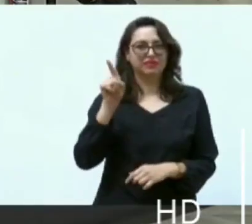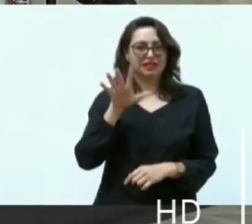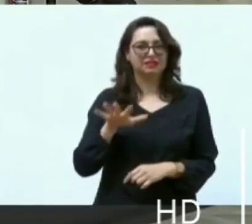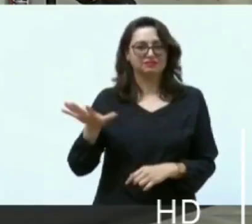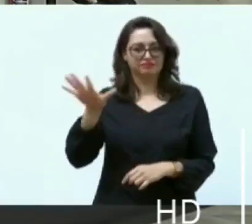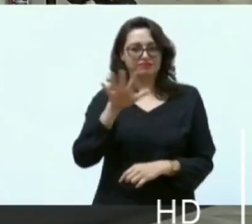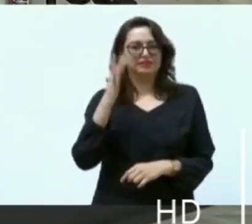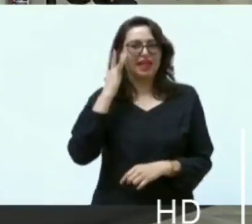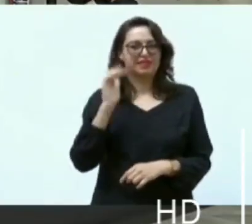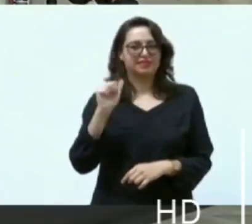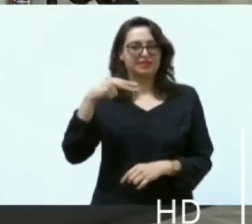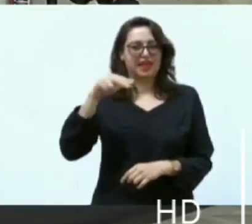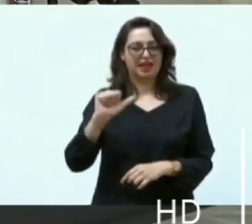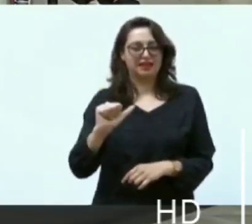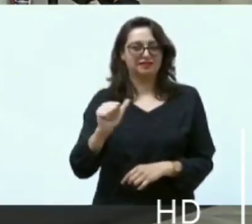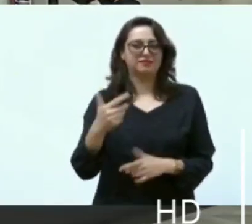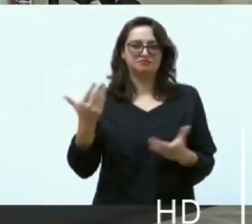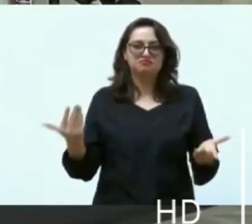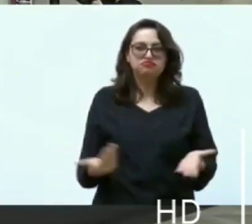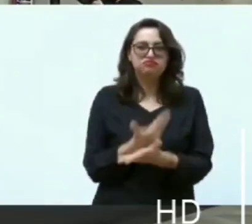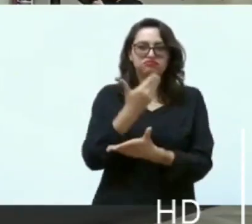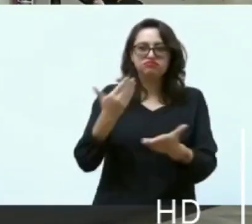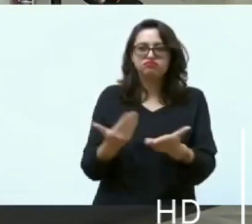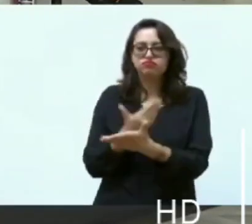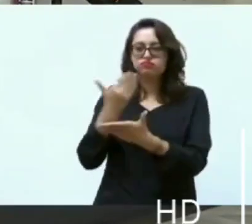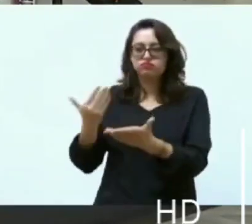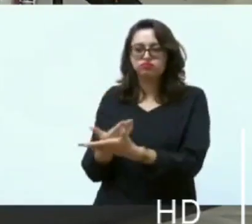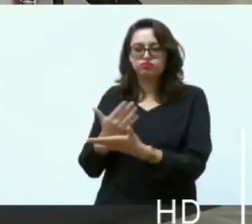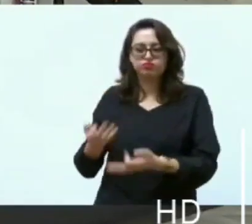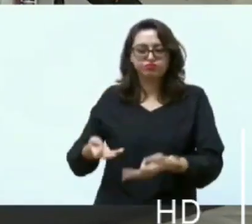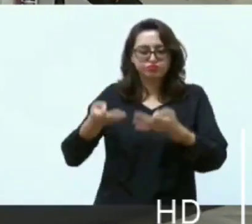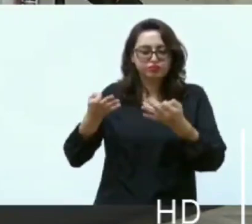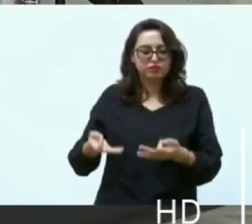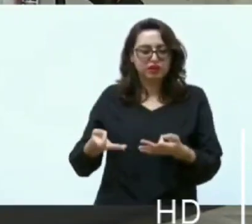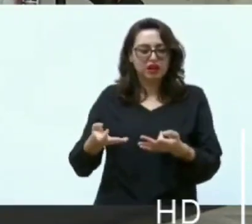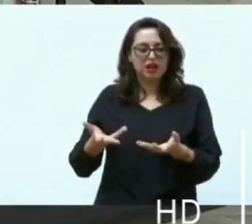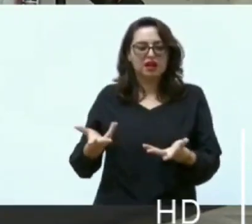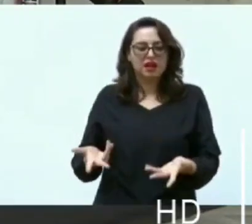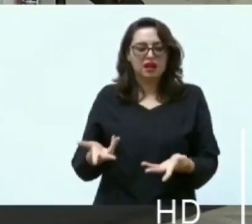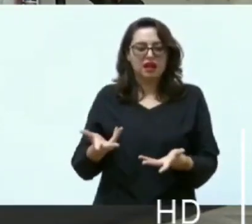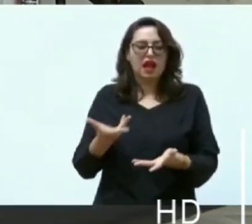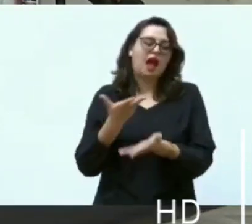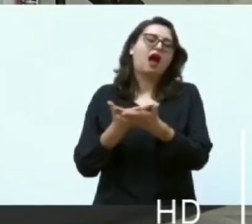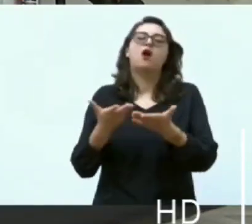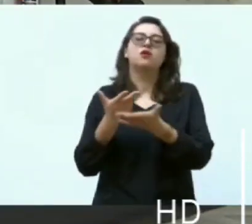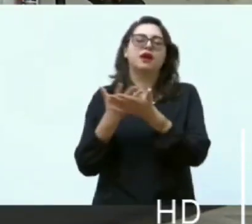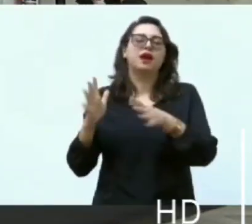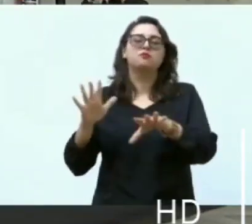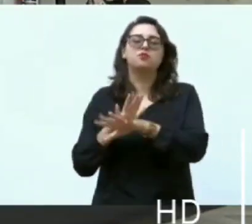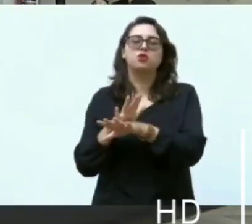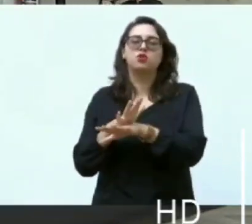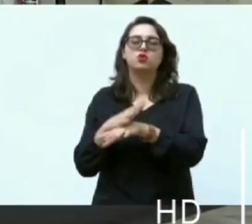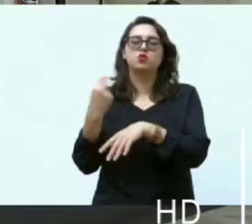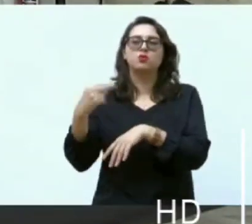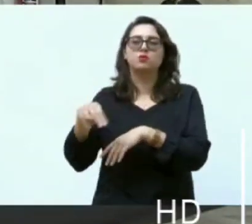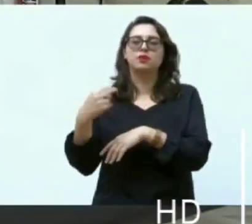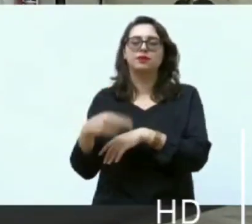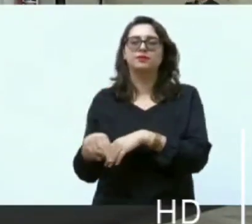en Santana, que ahora se llama Andrés Sánchez Magallanes,